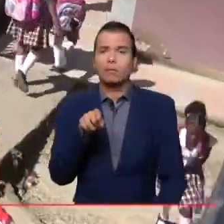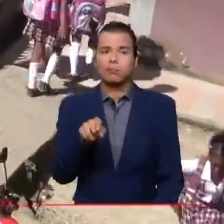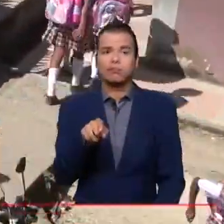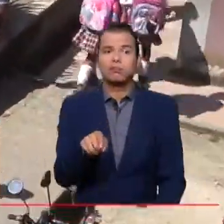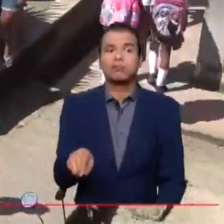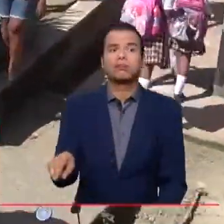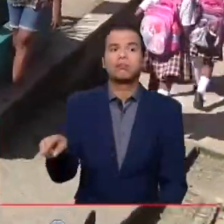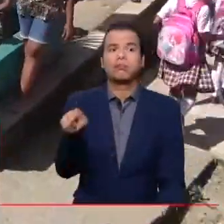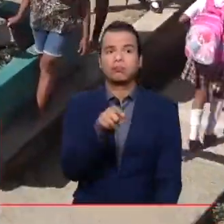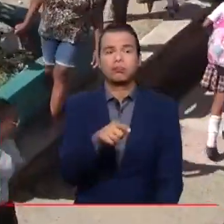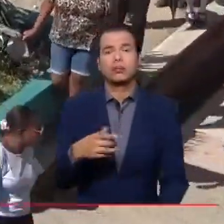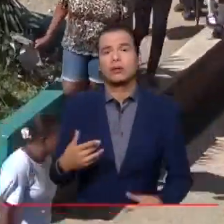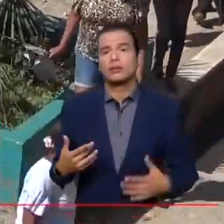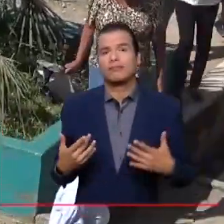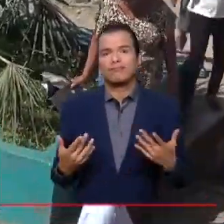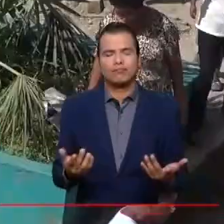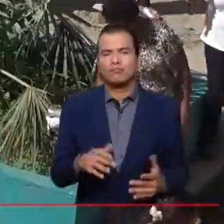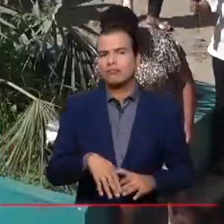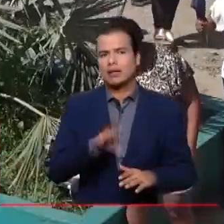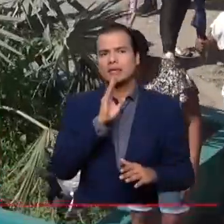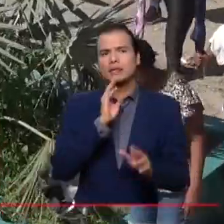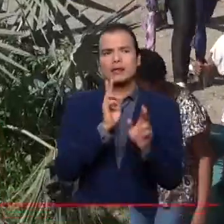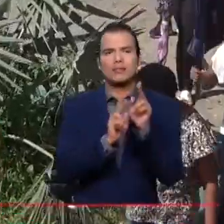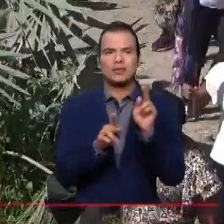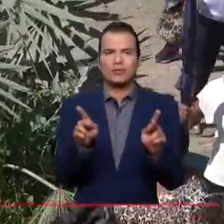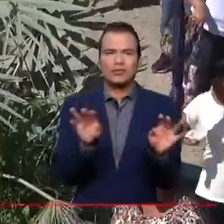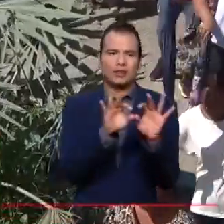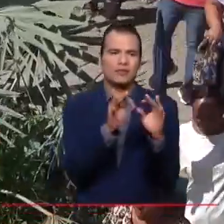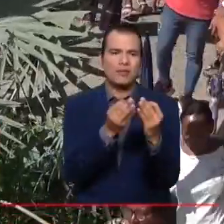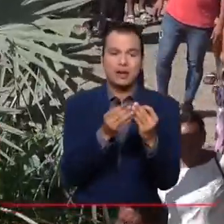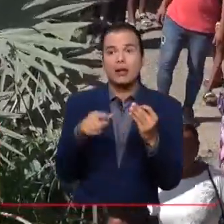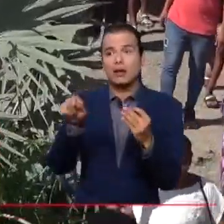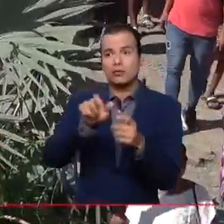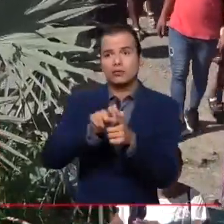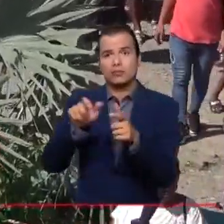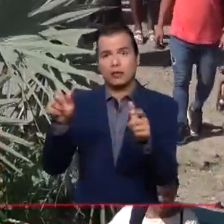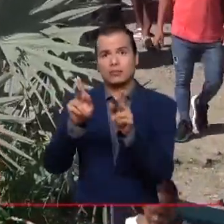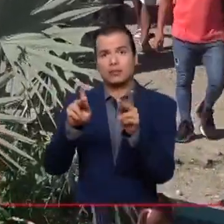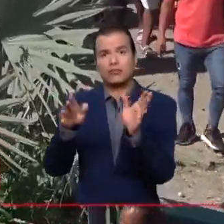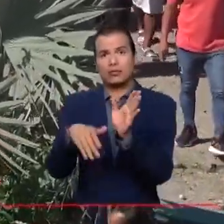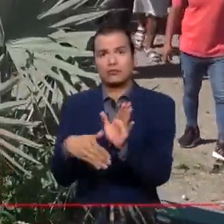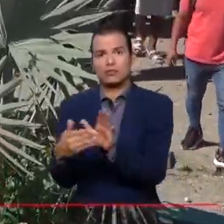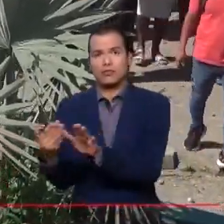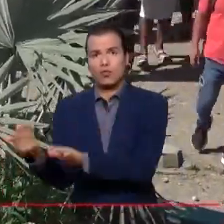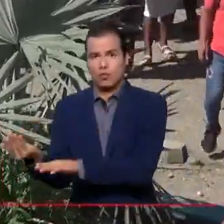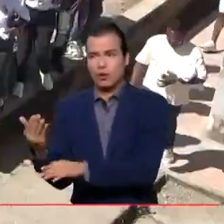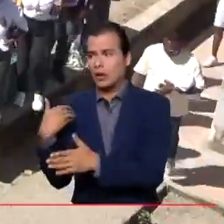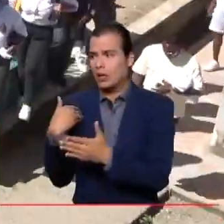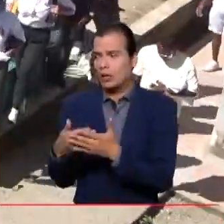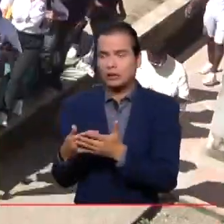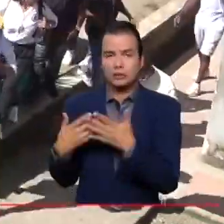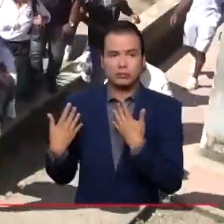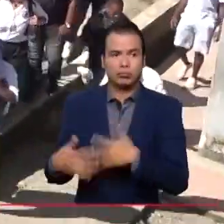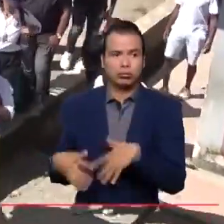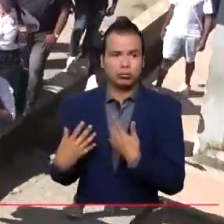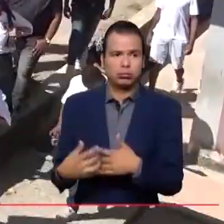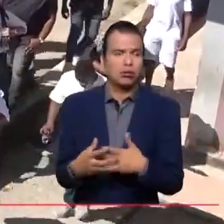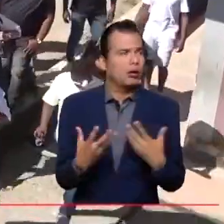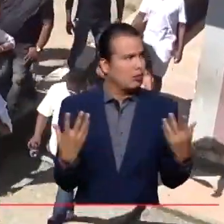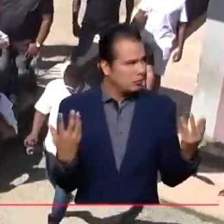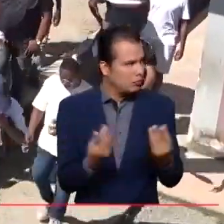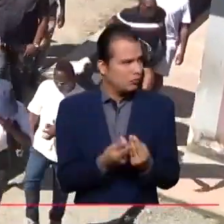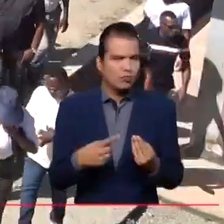víctimas, familiares de alguna de las víctimas que ha dejado este derrame de sangre en las últimas semanas y en lo que ha ocurrido